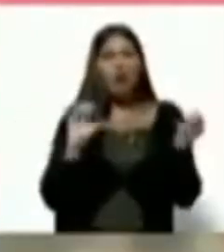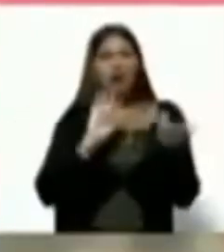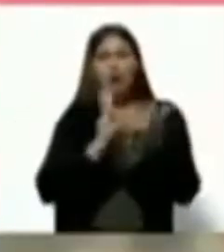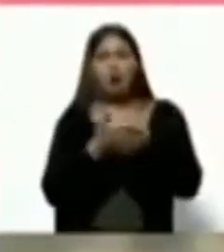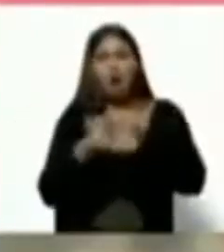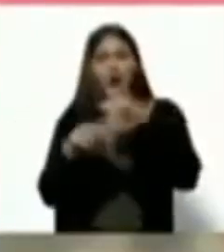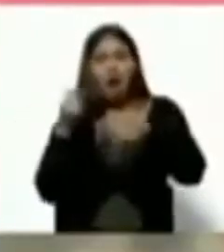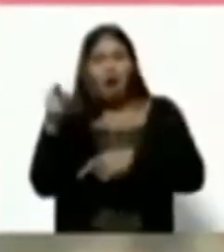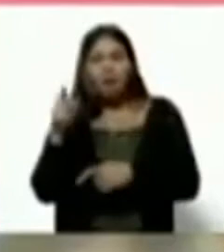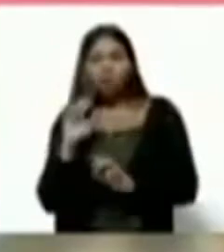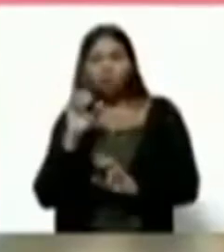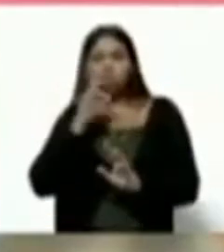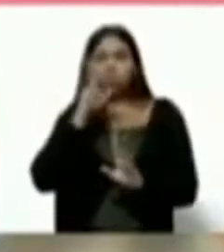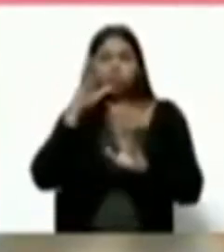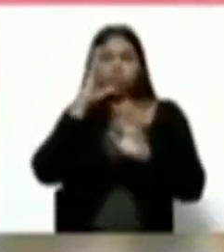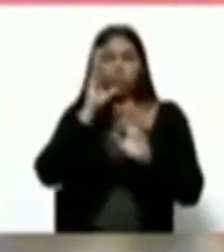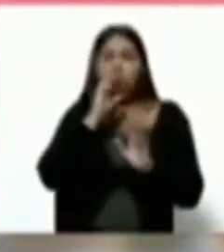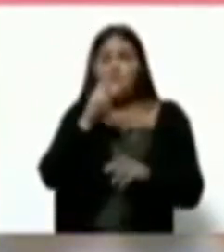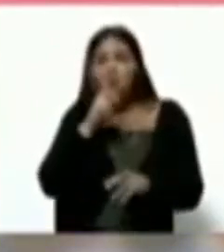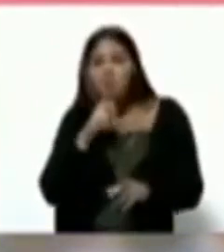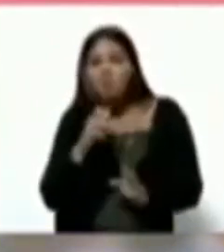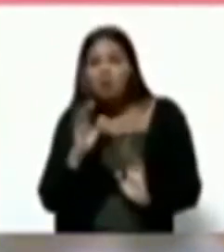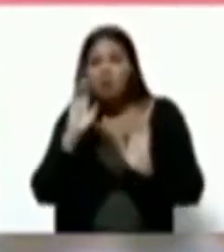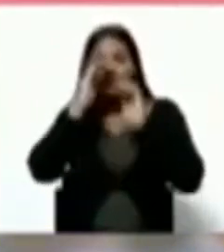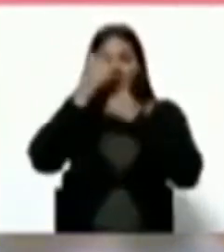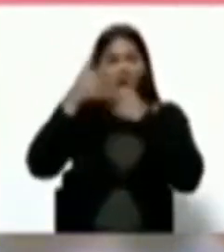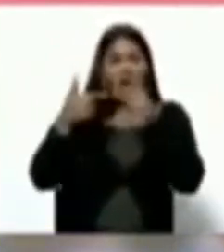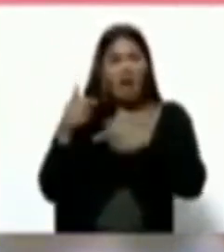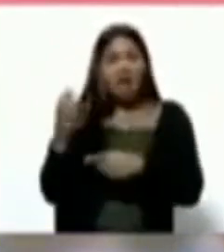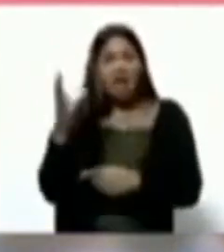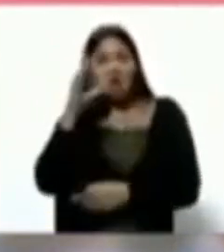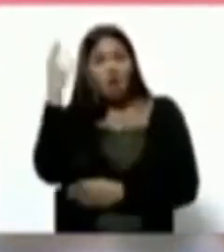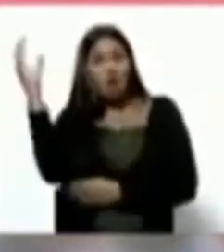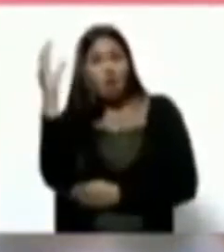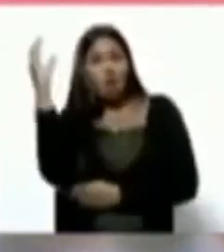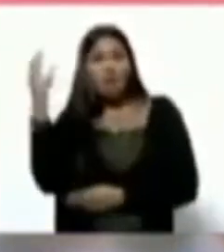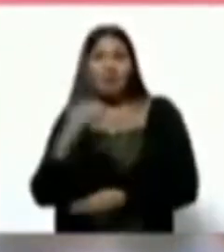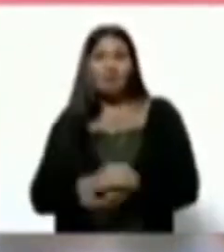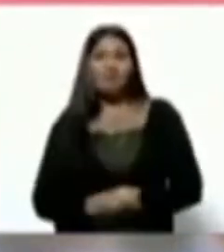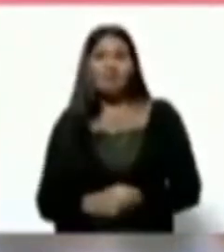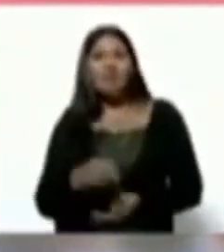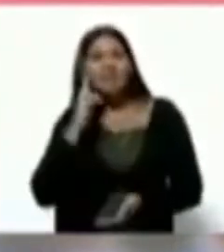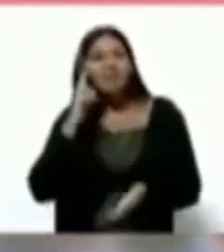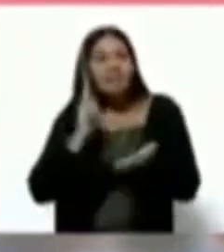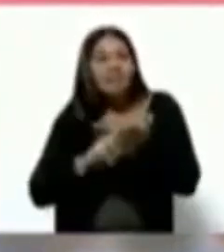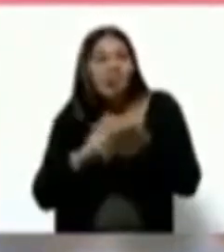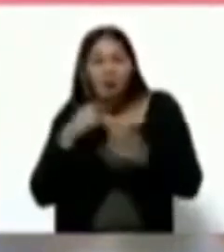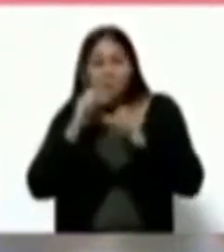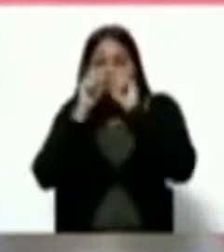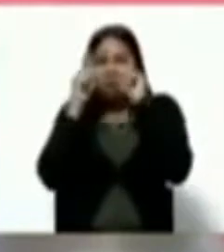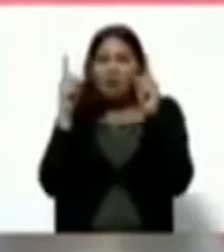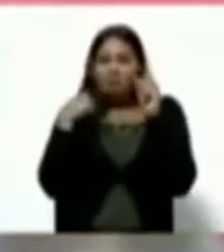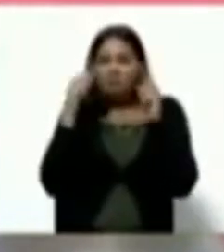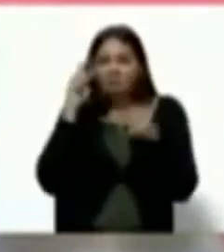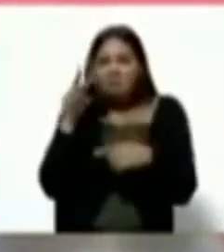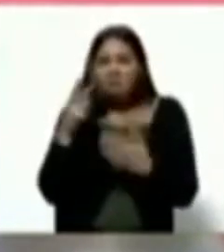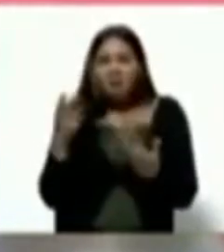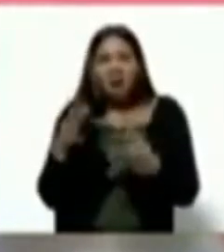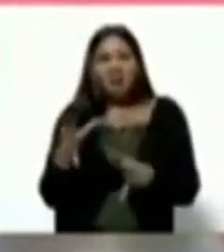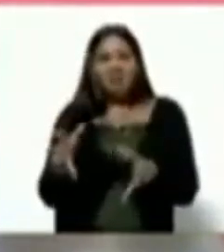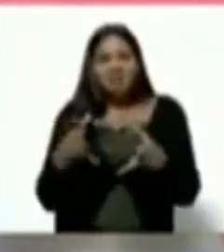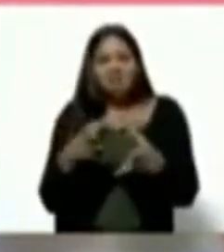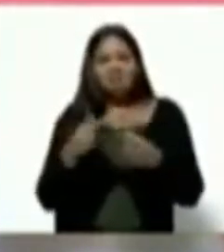terrateniente, genocida y narcotraficante colombiana. Realmente es algo sorprendente. Ya esto es un gran